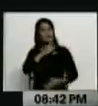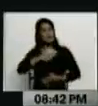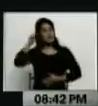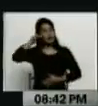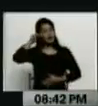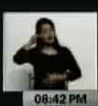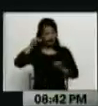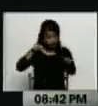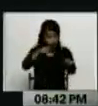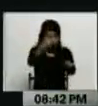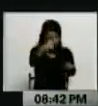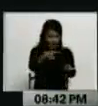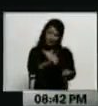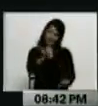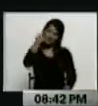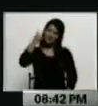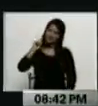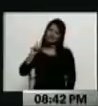sabes